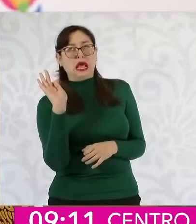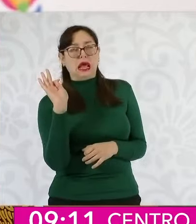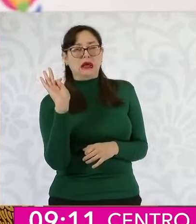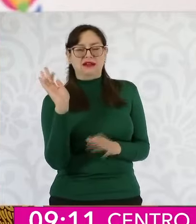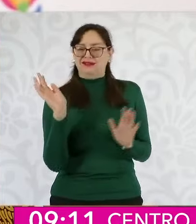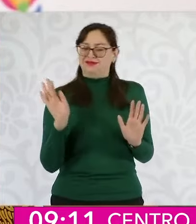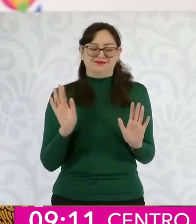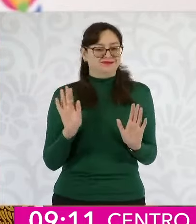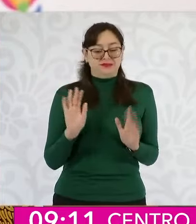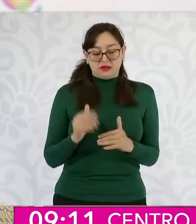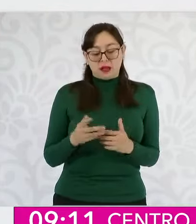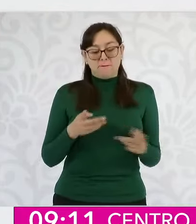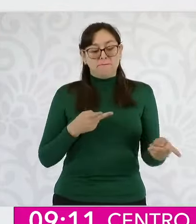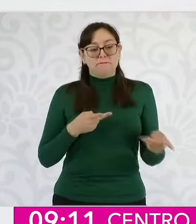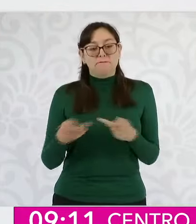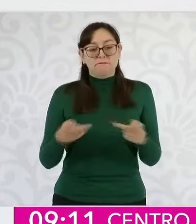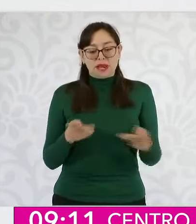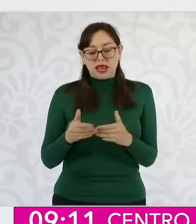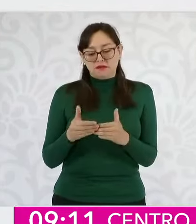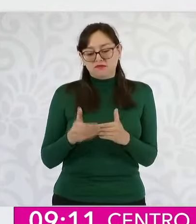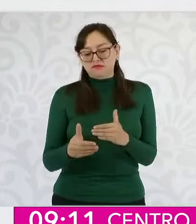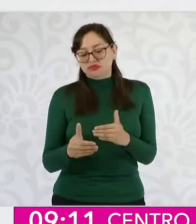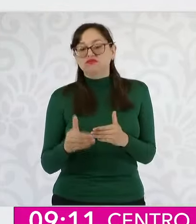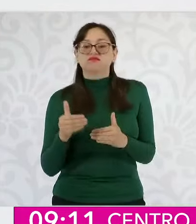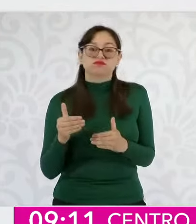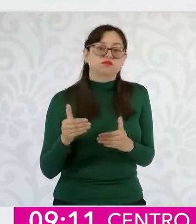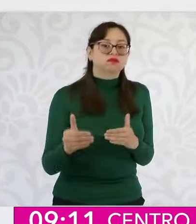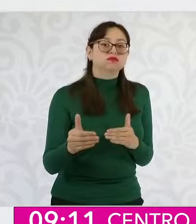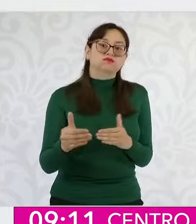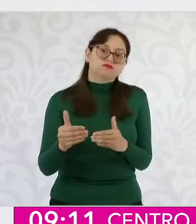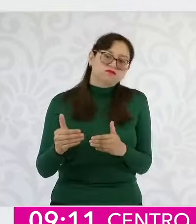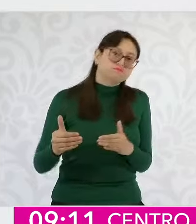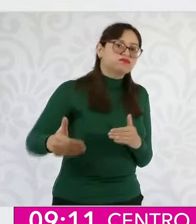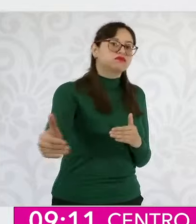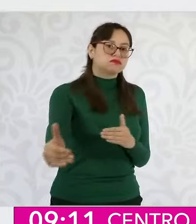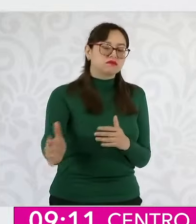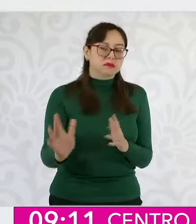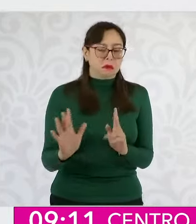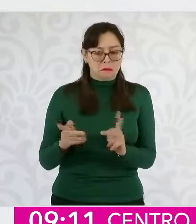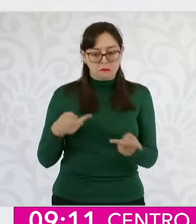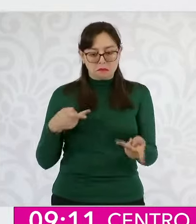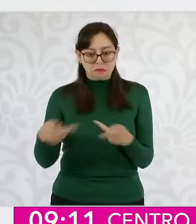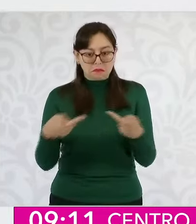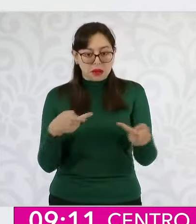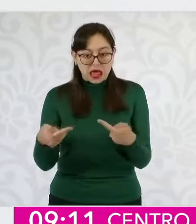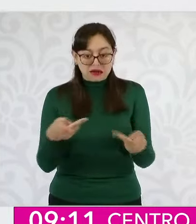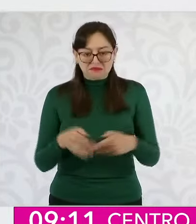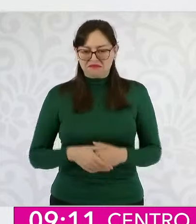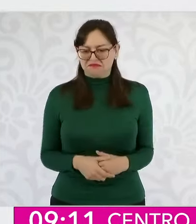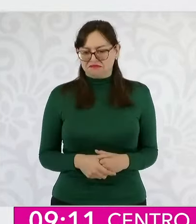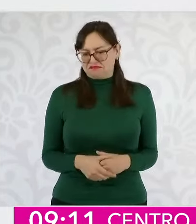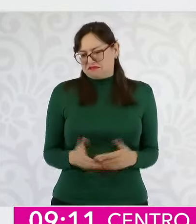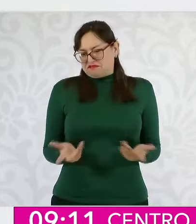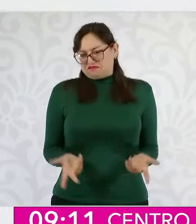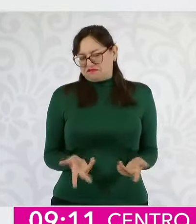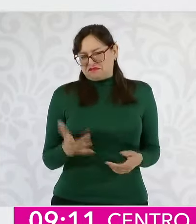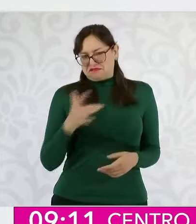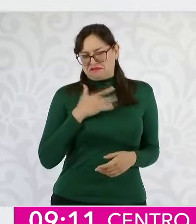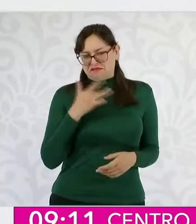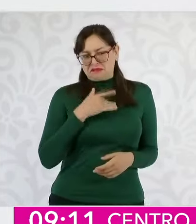plan de corto y largo plazo lo que estamos construyendo. Entonces, no creemos que se vaya a